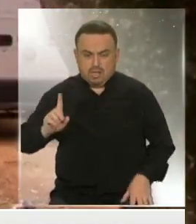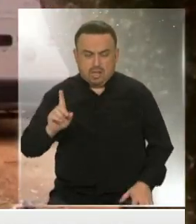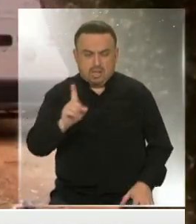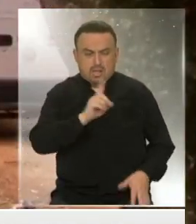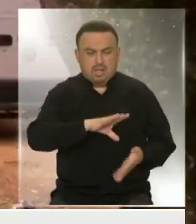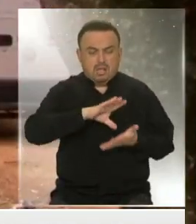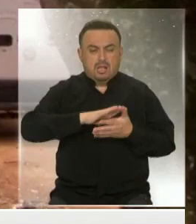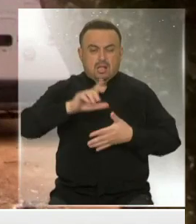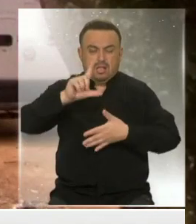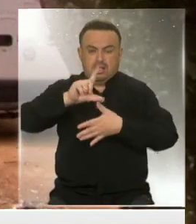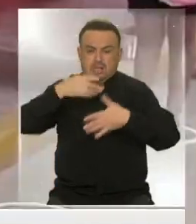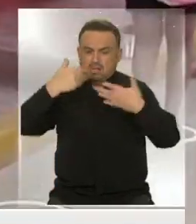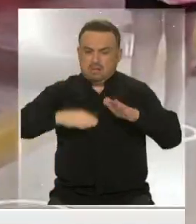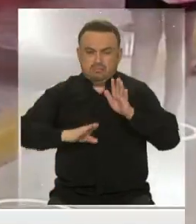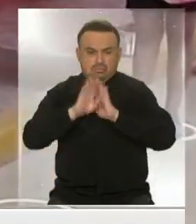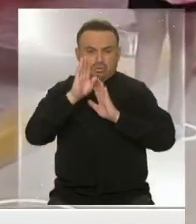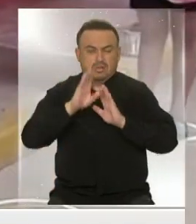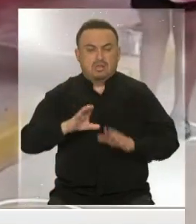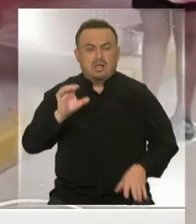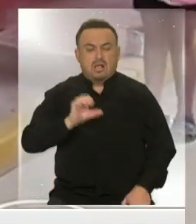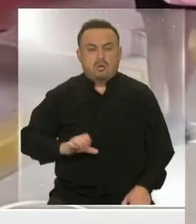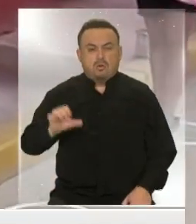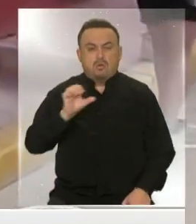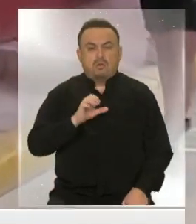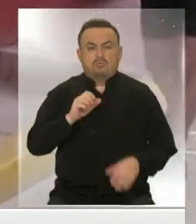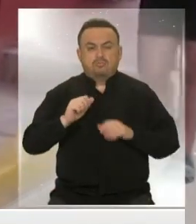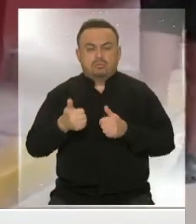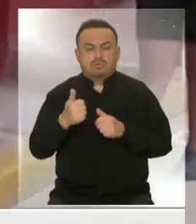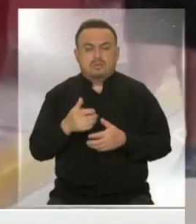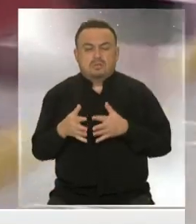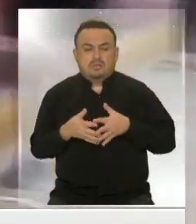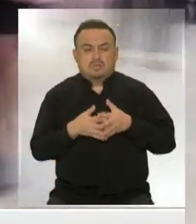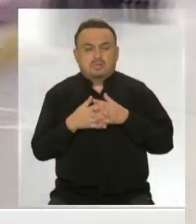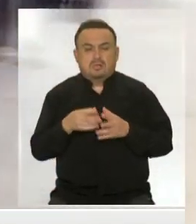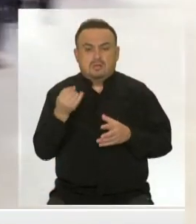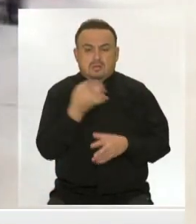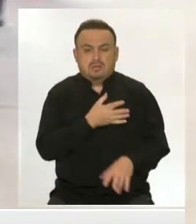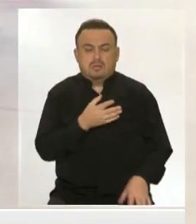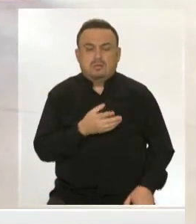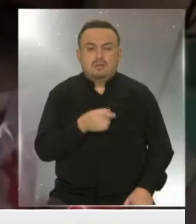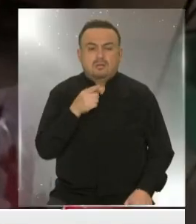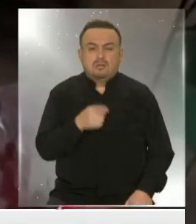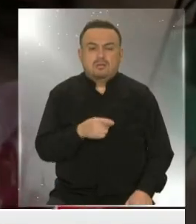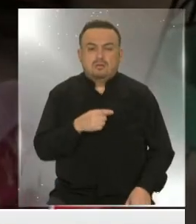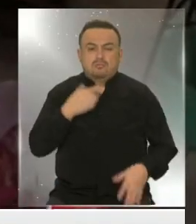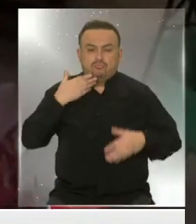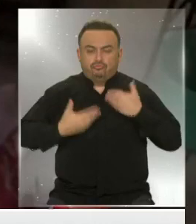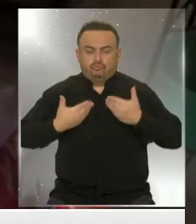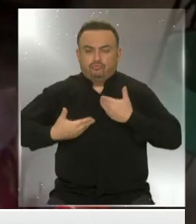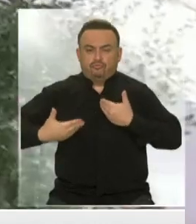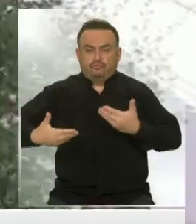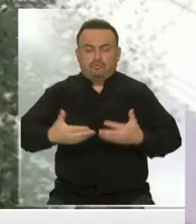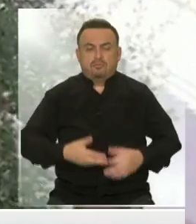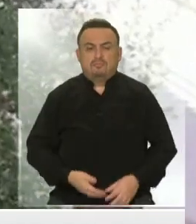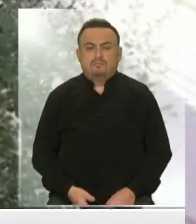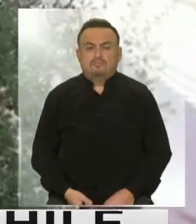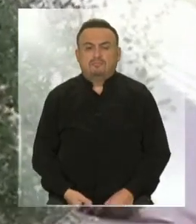a américa latina ya superó a europa y eeuu en el número diario de flexiones